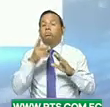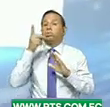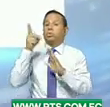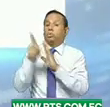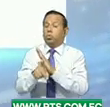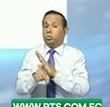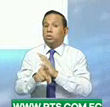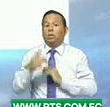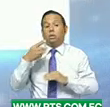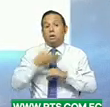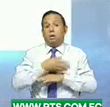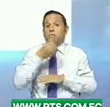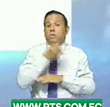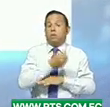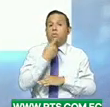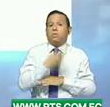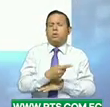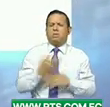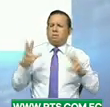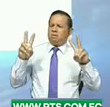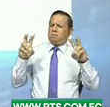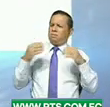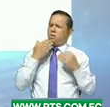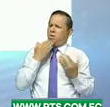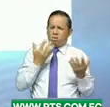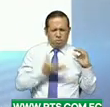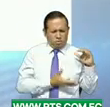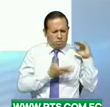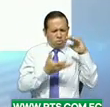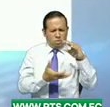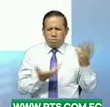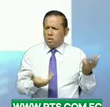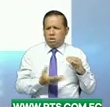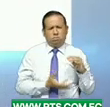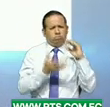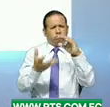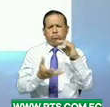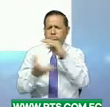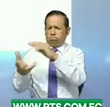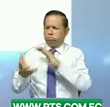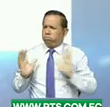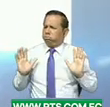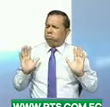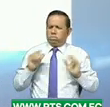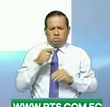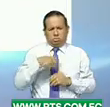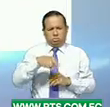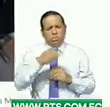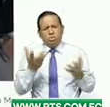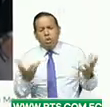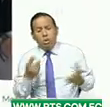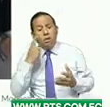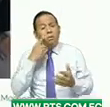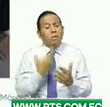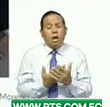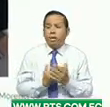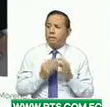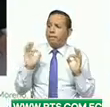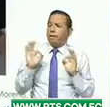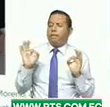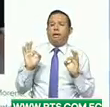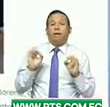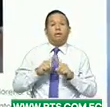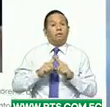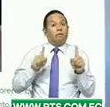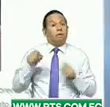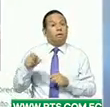Twitter, reiterando que el delito de transporte y comercialización de patrimonio cultural era inexistente. Pero la fiscalía sostuvo